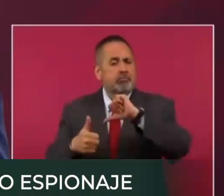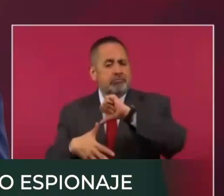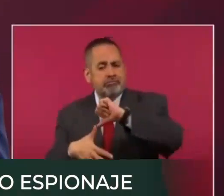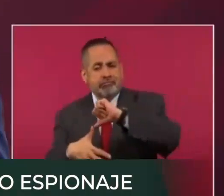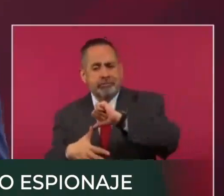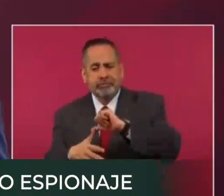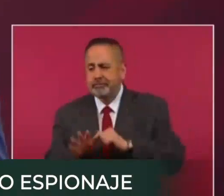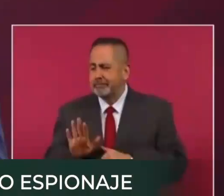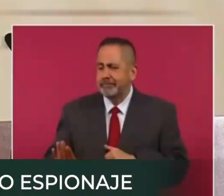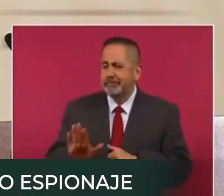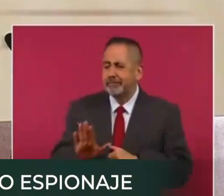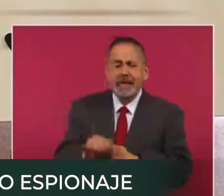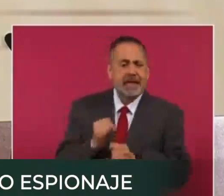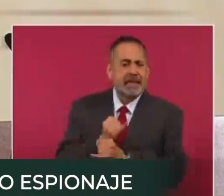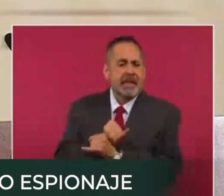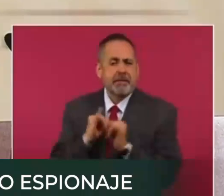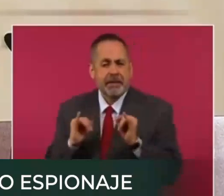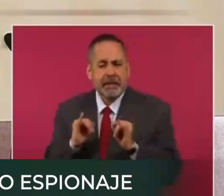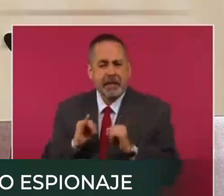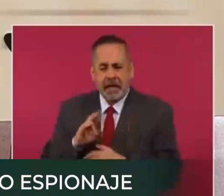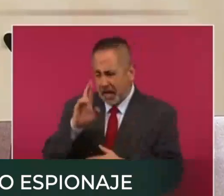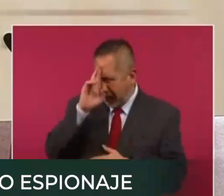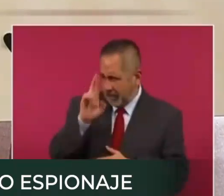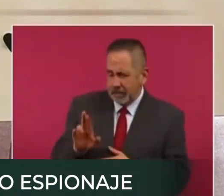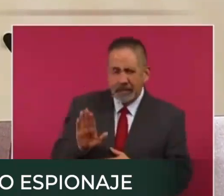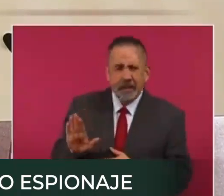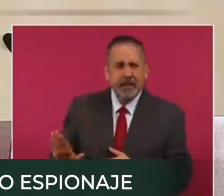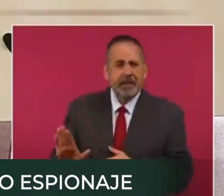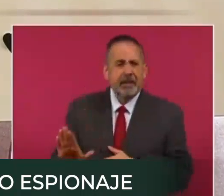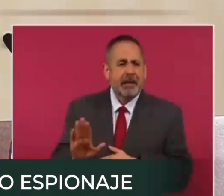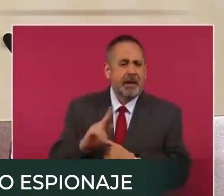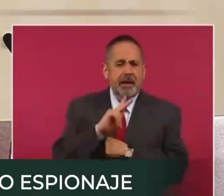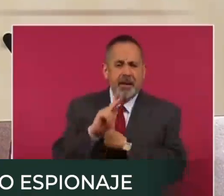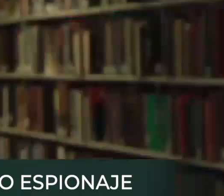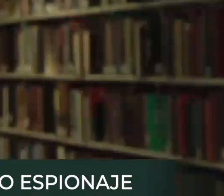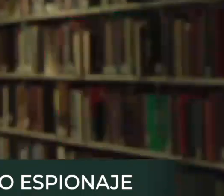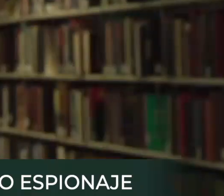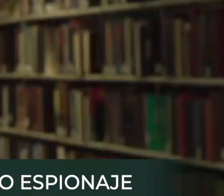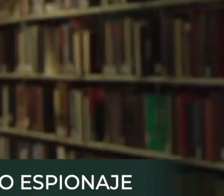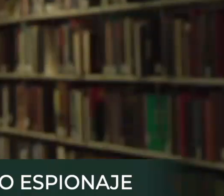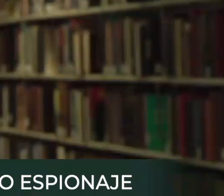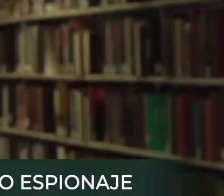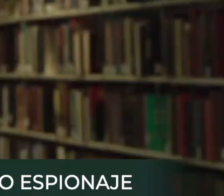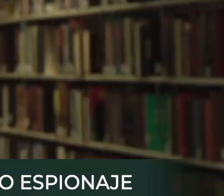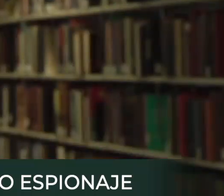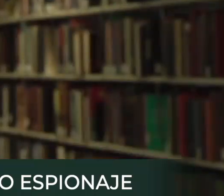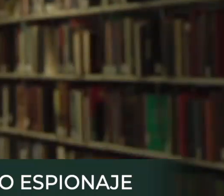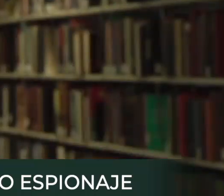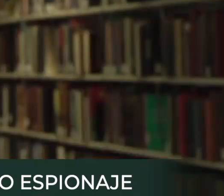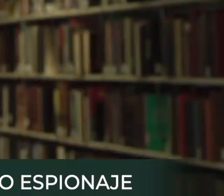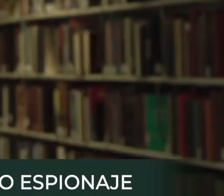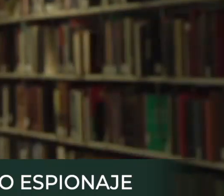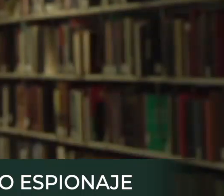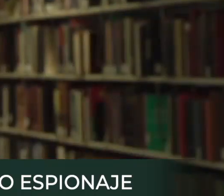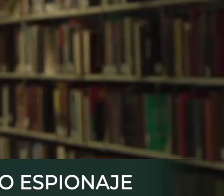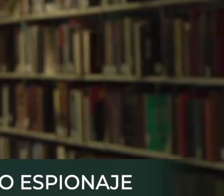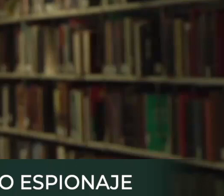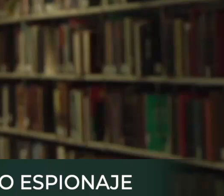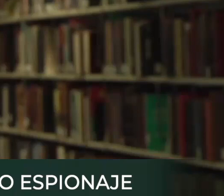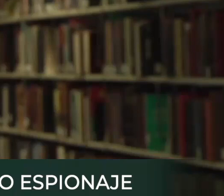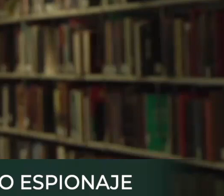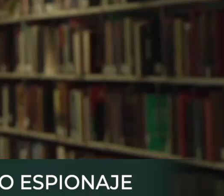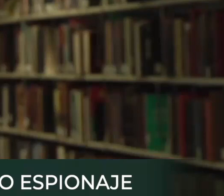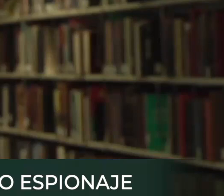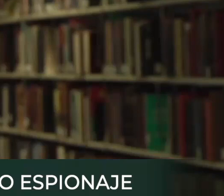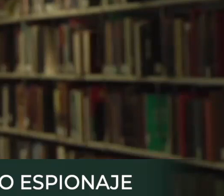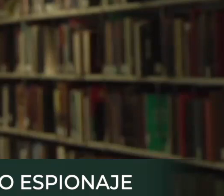reveló que una estructura militar secreta de la Sedena espió con Pegasus al defensor Raimundo Ramos para interferir en